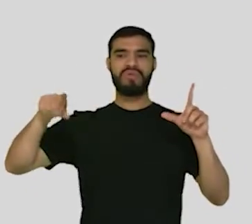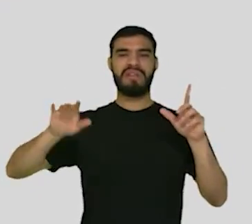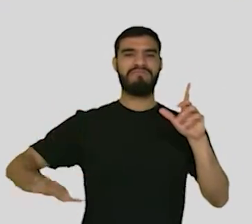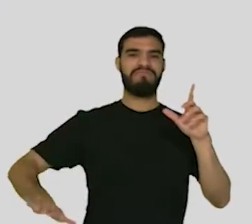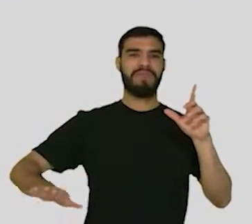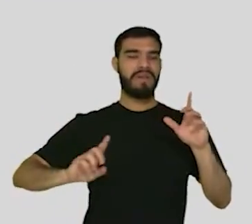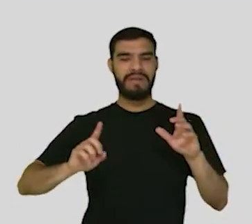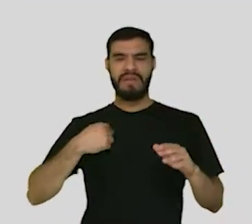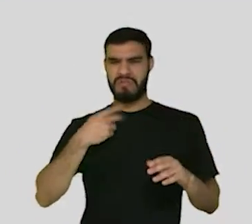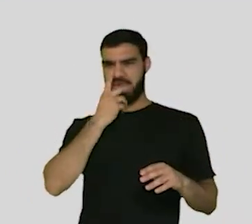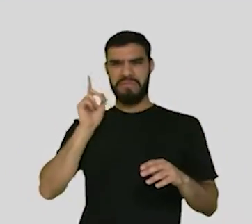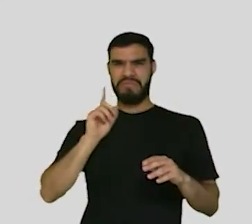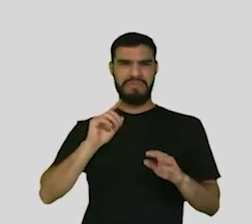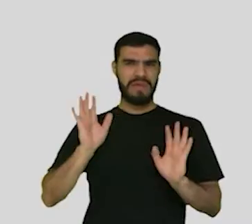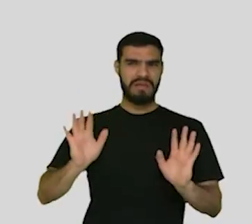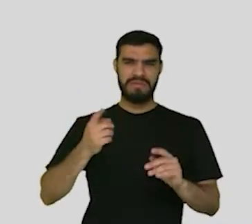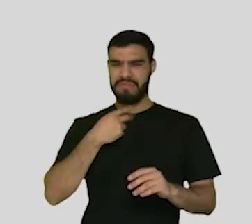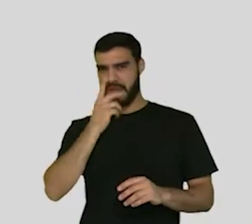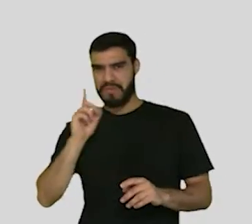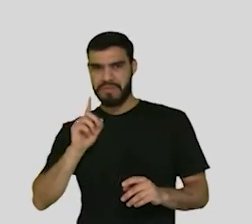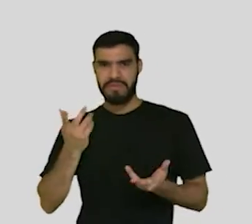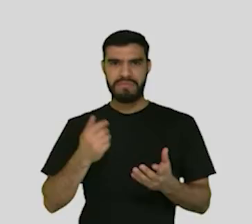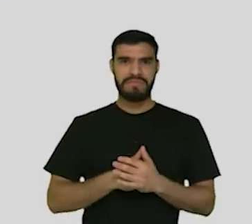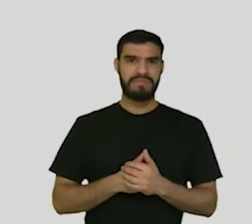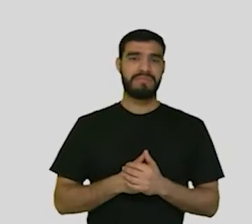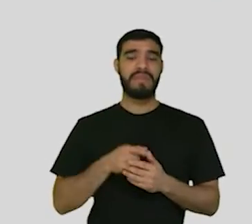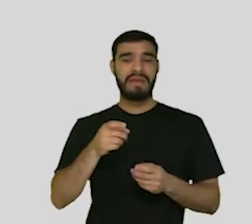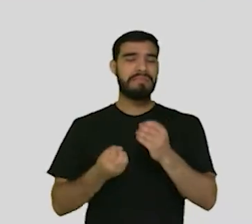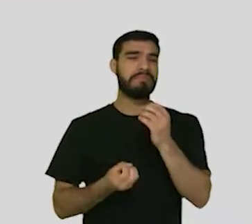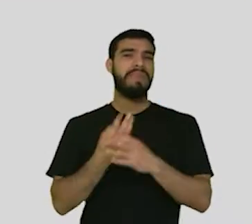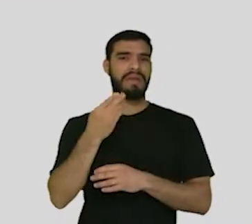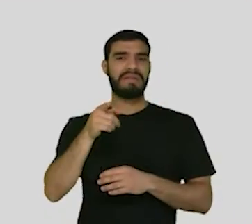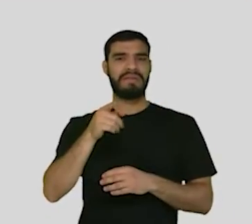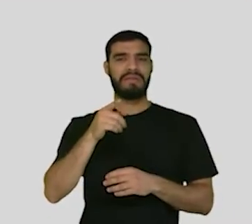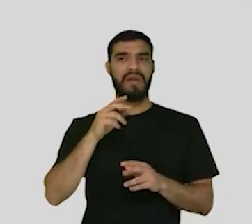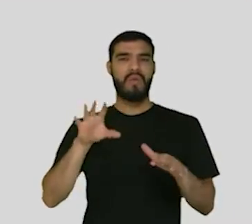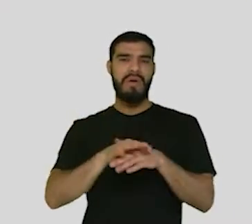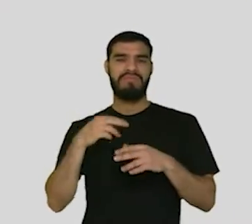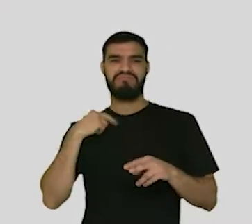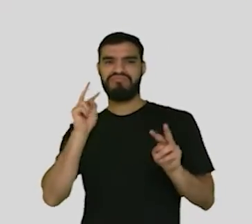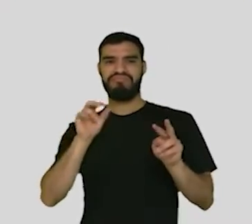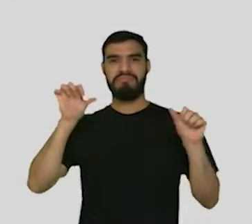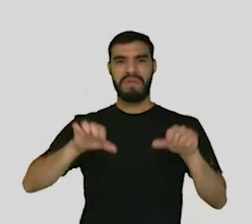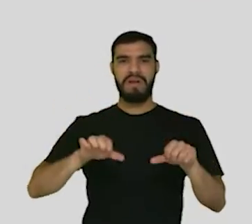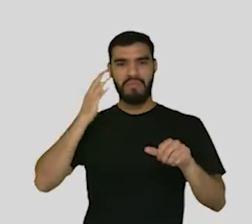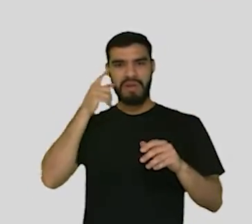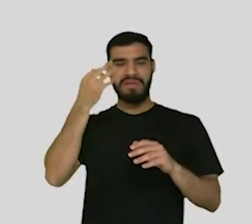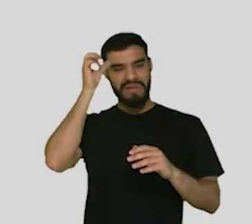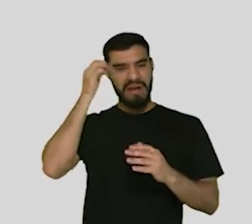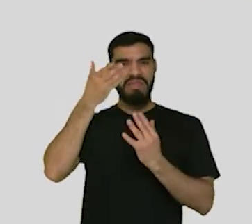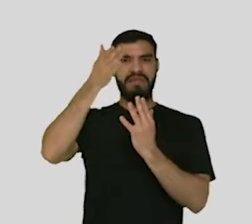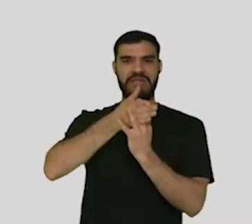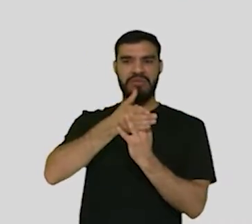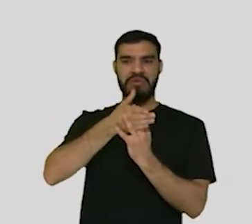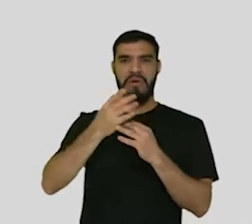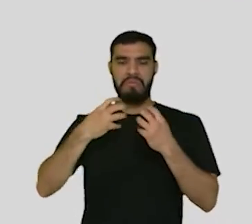pesaramo roñe en bosaco y ore a tu jaisa. Y eso al principio fue muy mal tomado porque era ustedes dividir el movimiento,